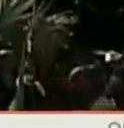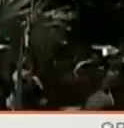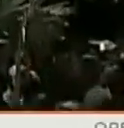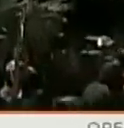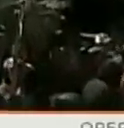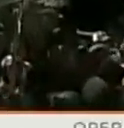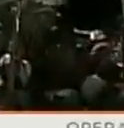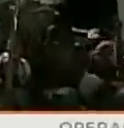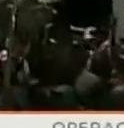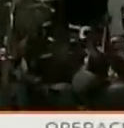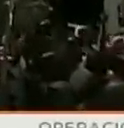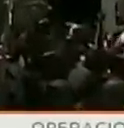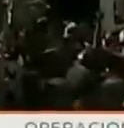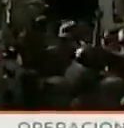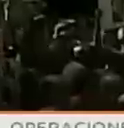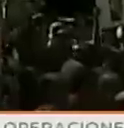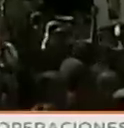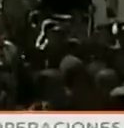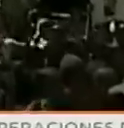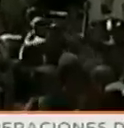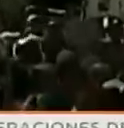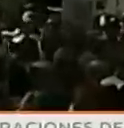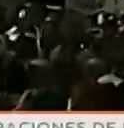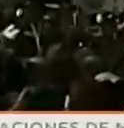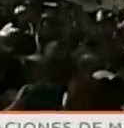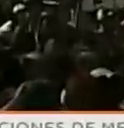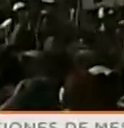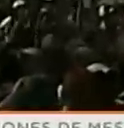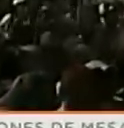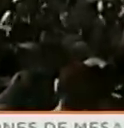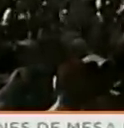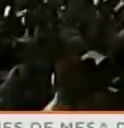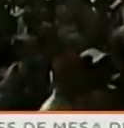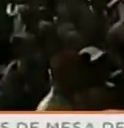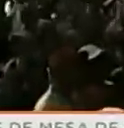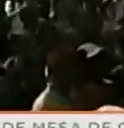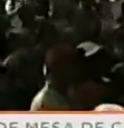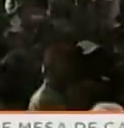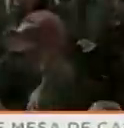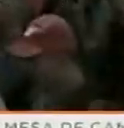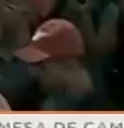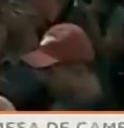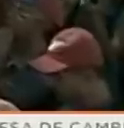Bolívar también volvió a liberar a su pueblo.